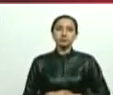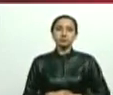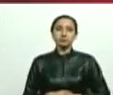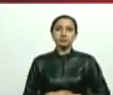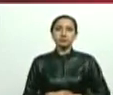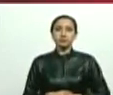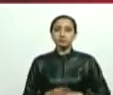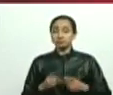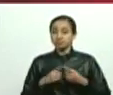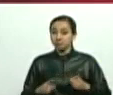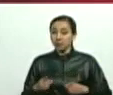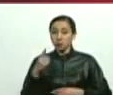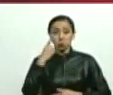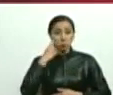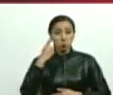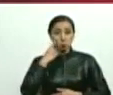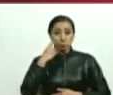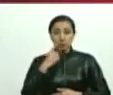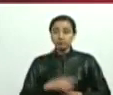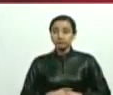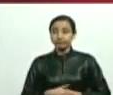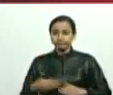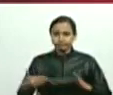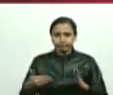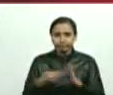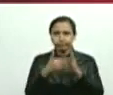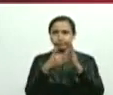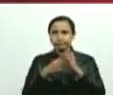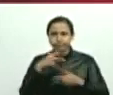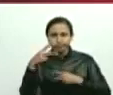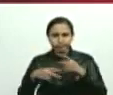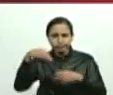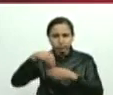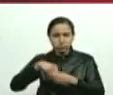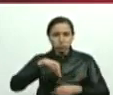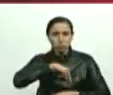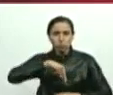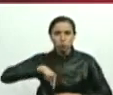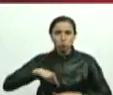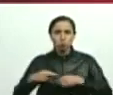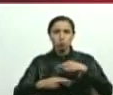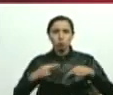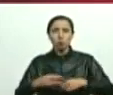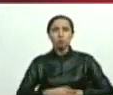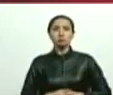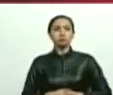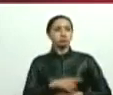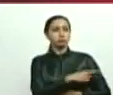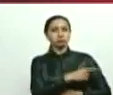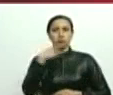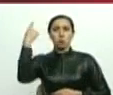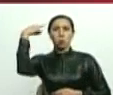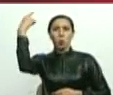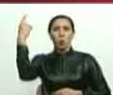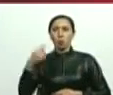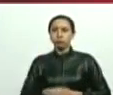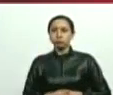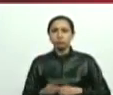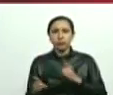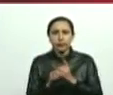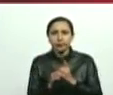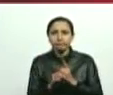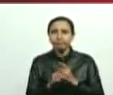Pero están pendientes de qué daño hacerle al proceso interno nuestro. Y se vuelven locos por redes, y